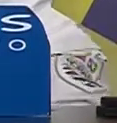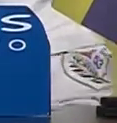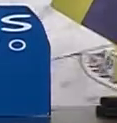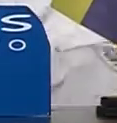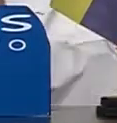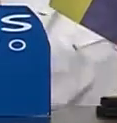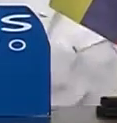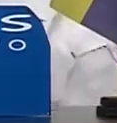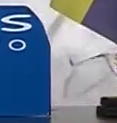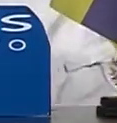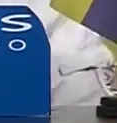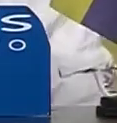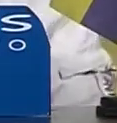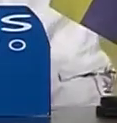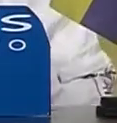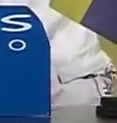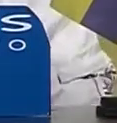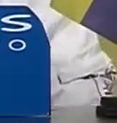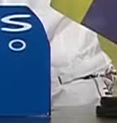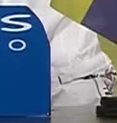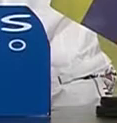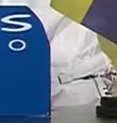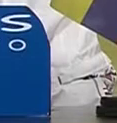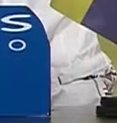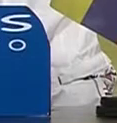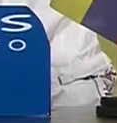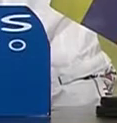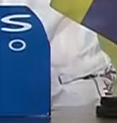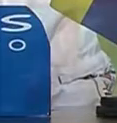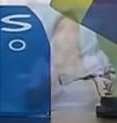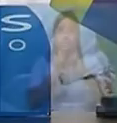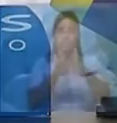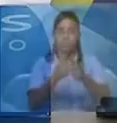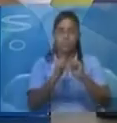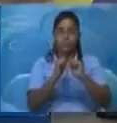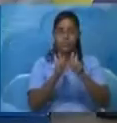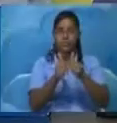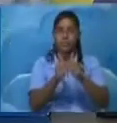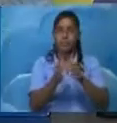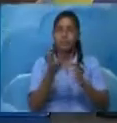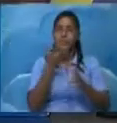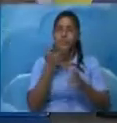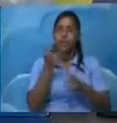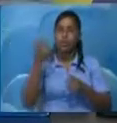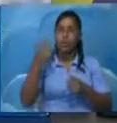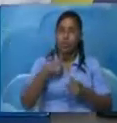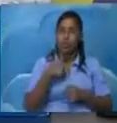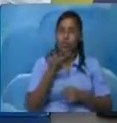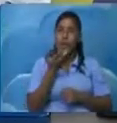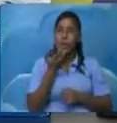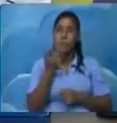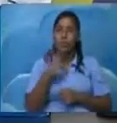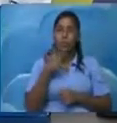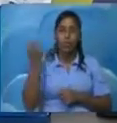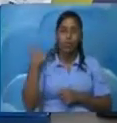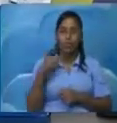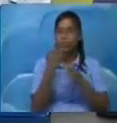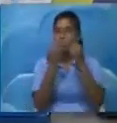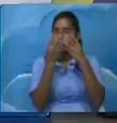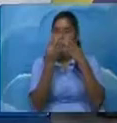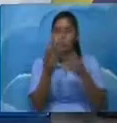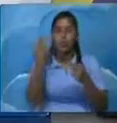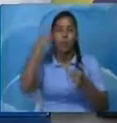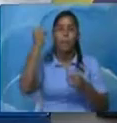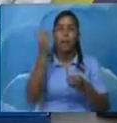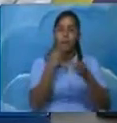mendigando. Si yo tengo suficiente para comer, tengo que compadecerme de mi hermano que no tiene.